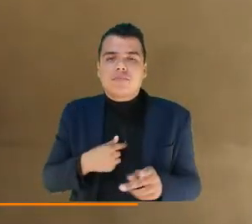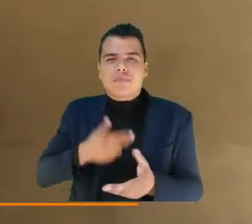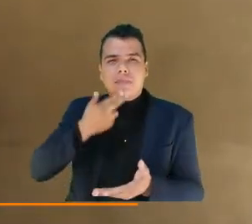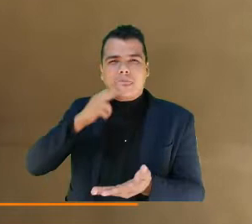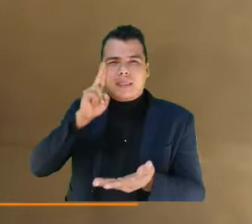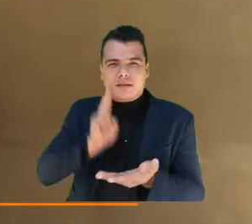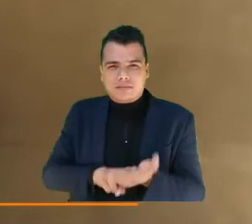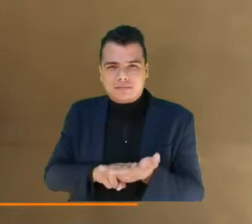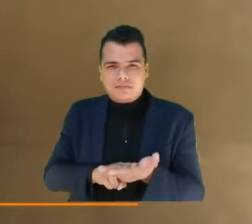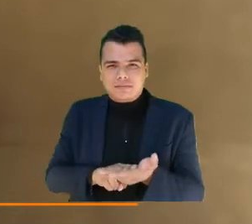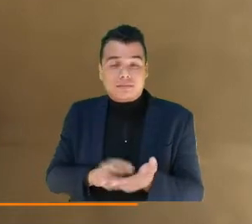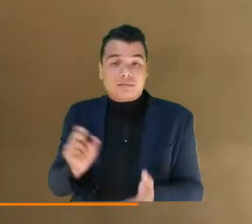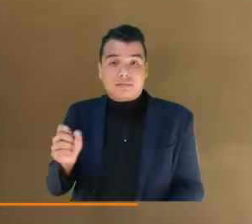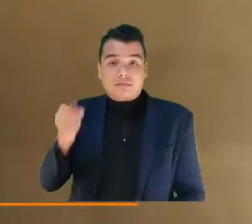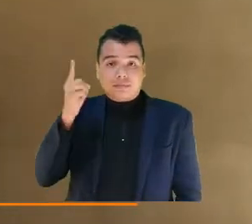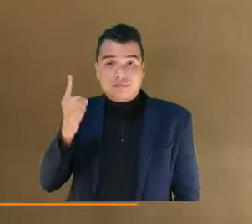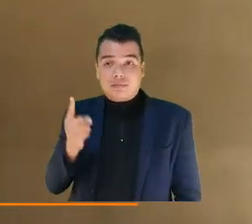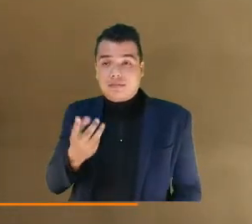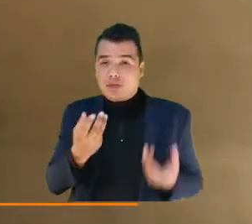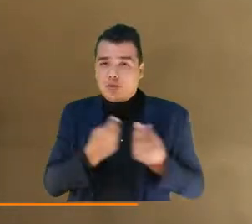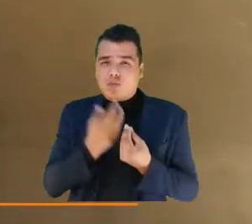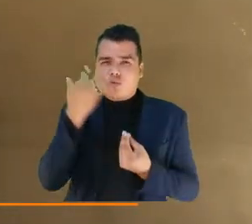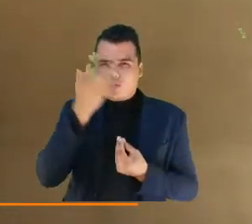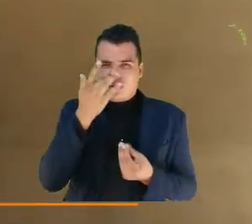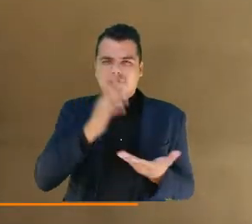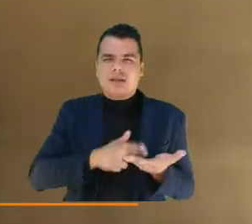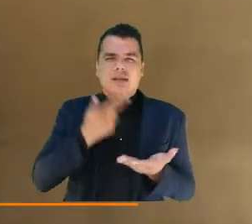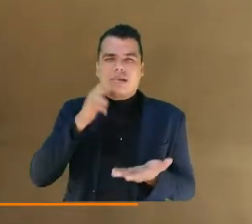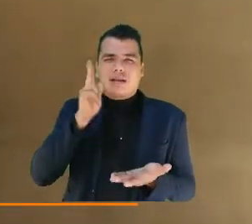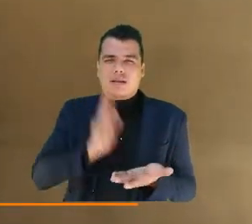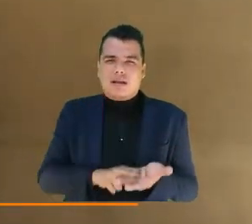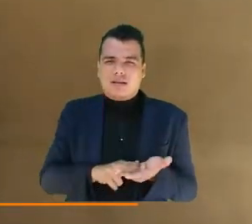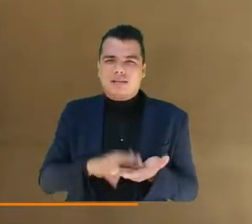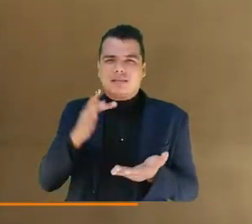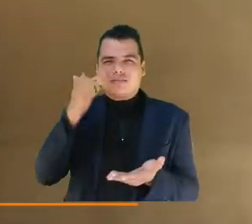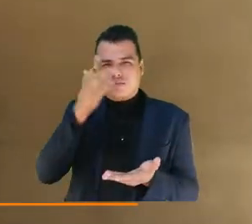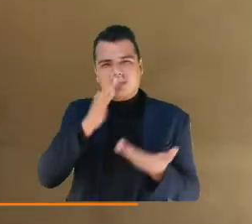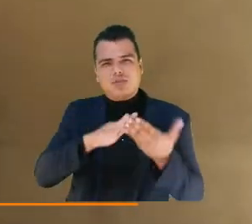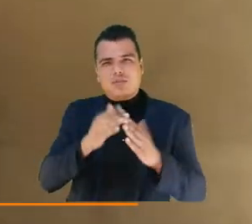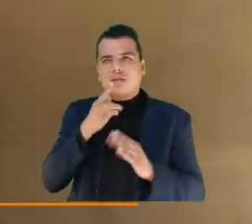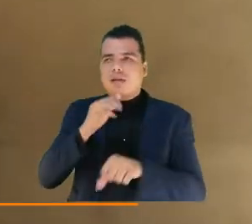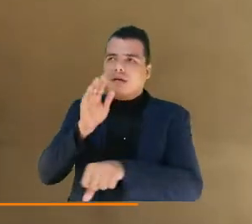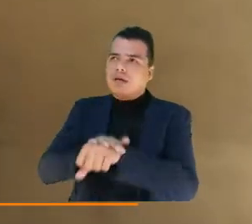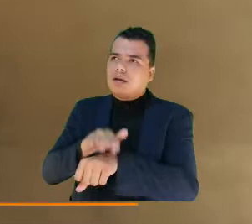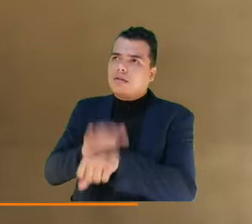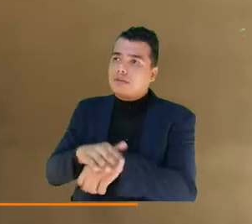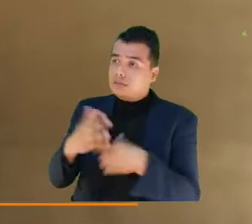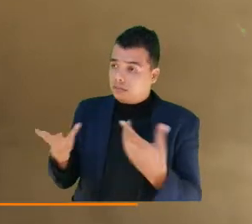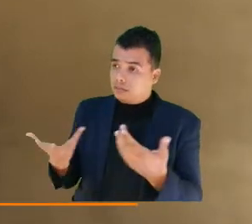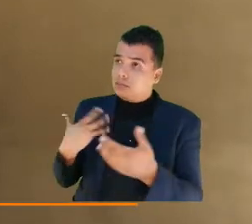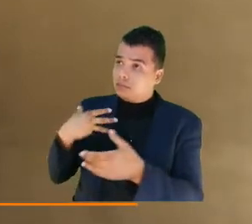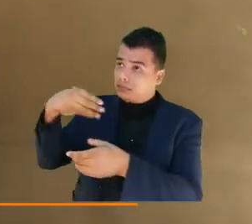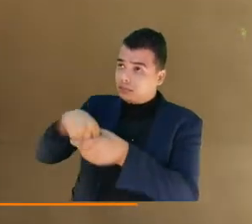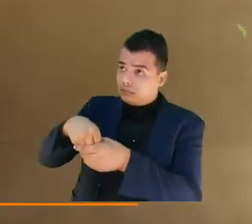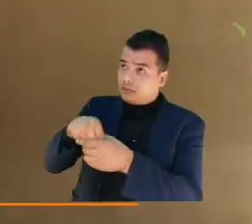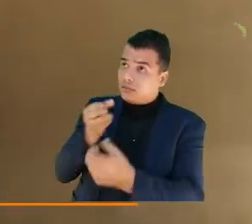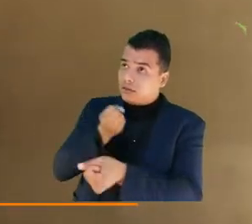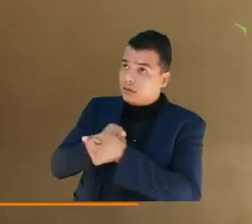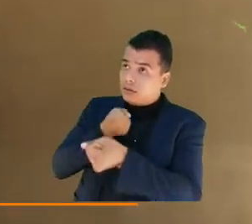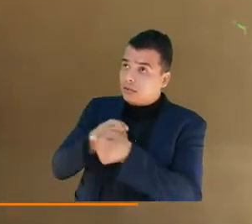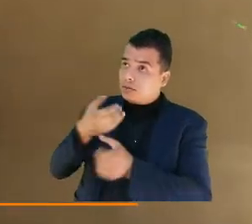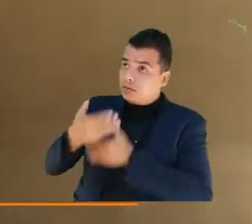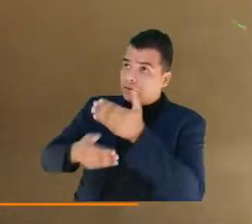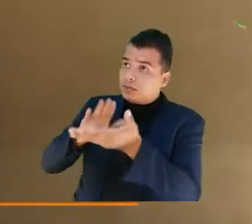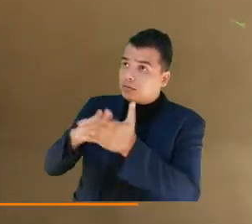carta, la primera carta de las comunidades afrodescendientes, pidiendo la participación de nuestra